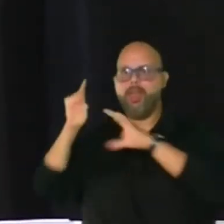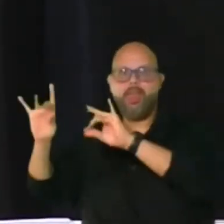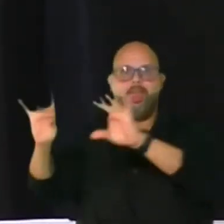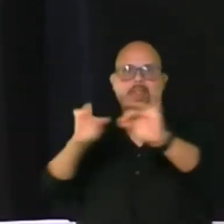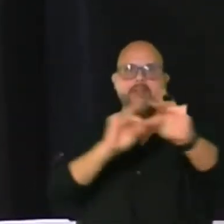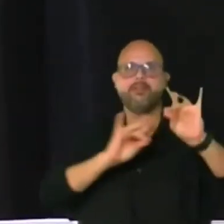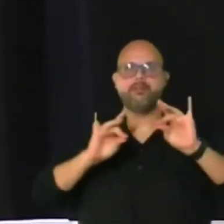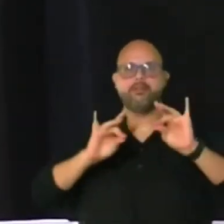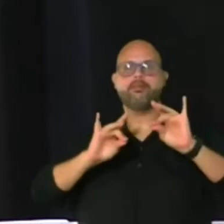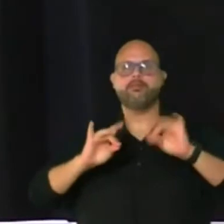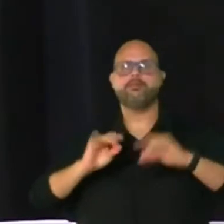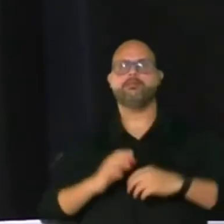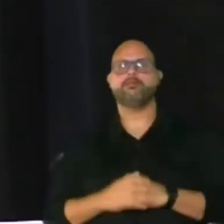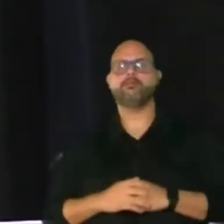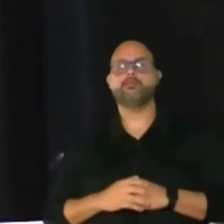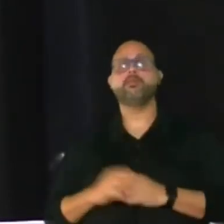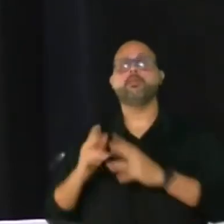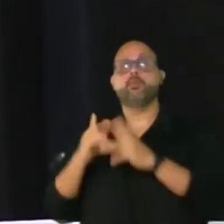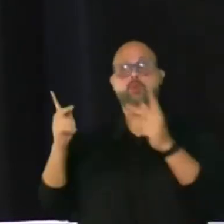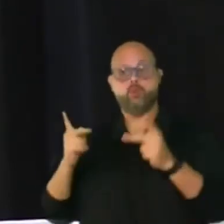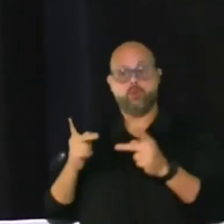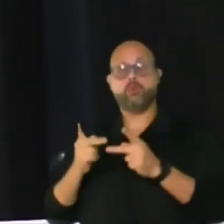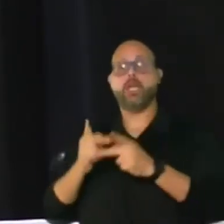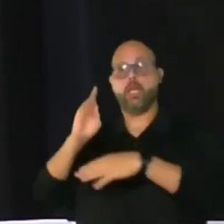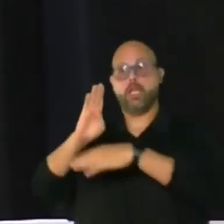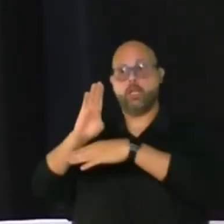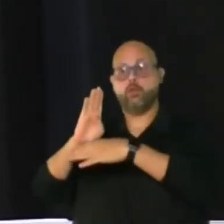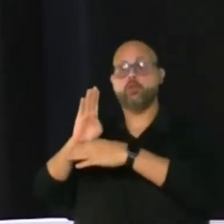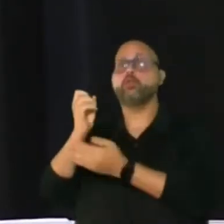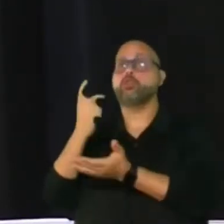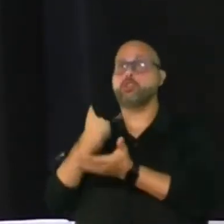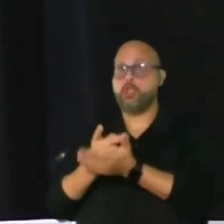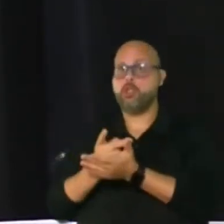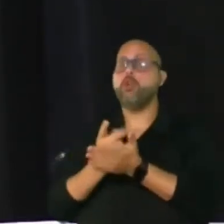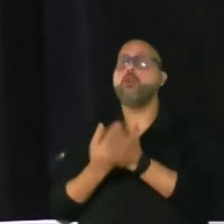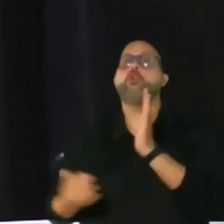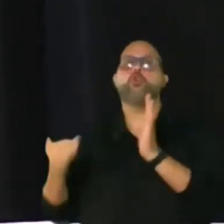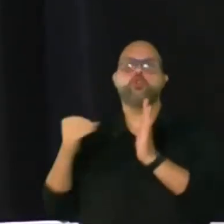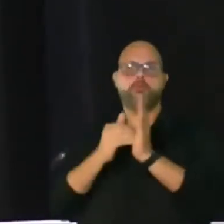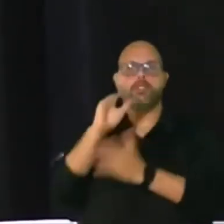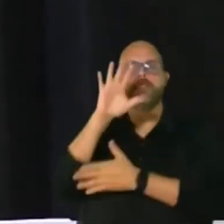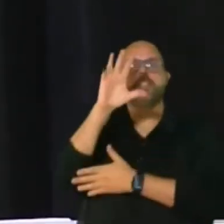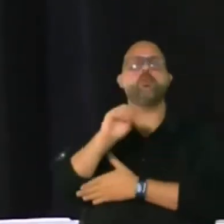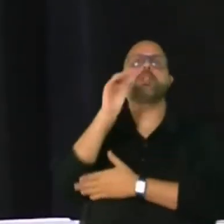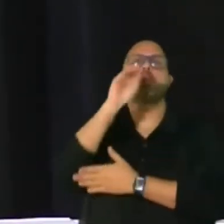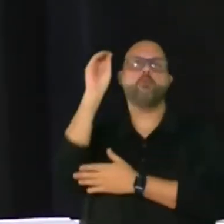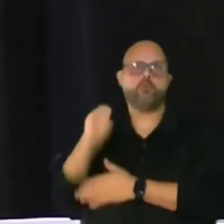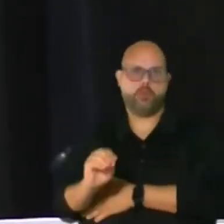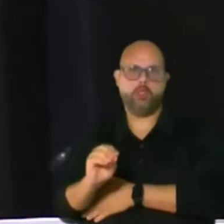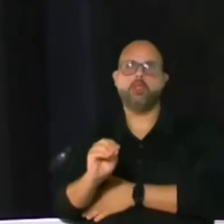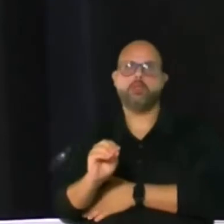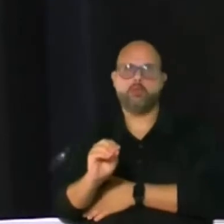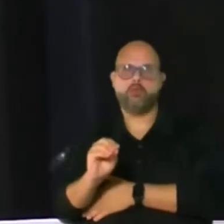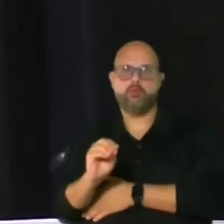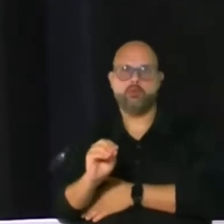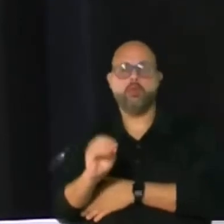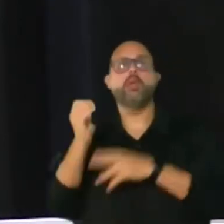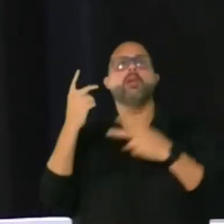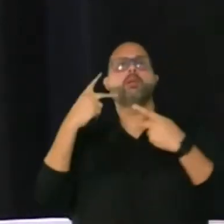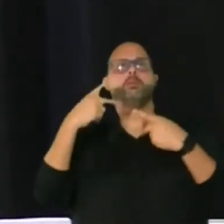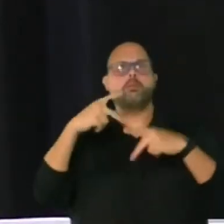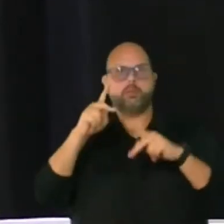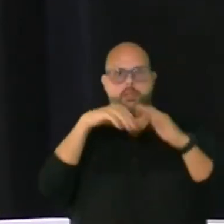y comercios autorizados vuelven a una limitación de 50% de su ocupación a solicitud de